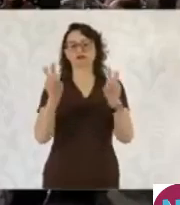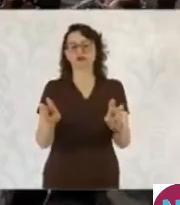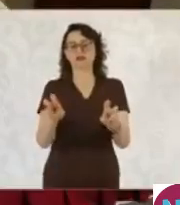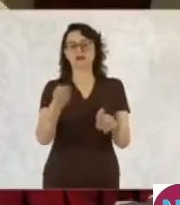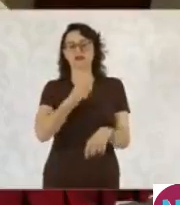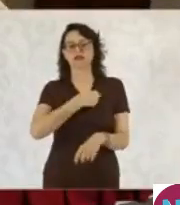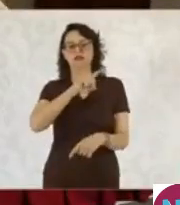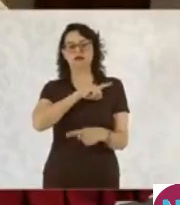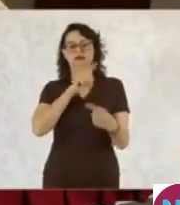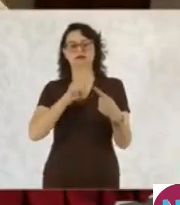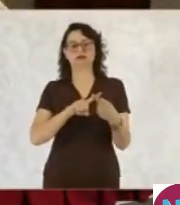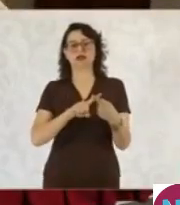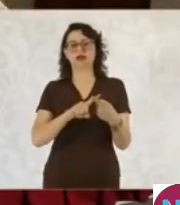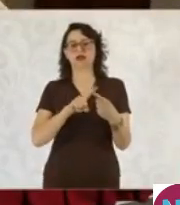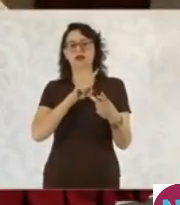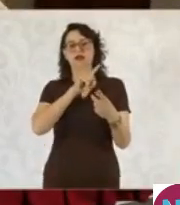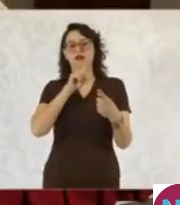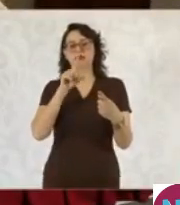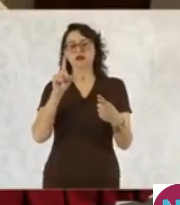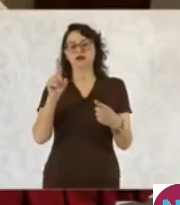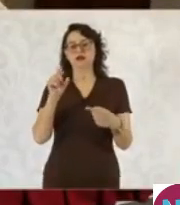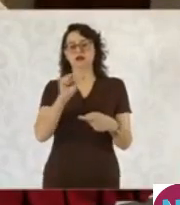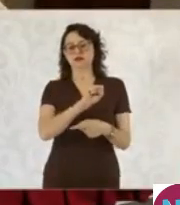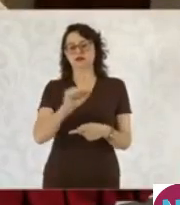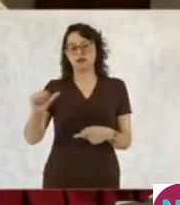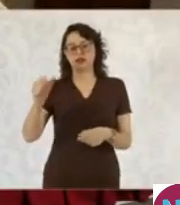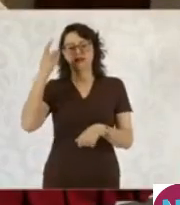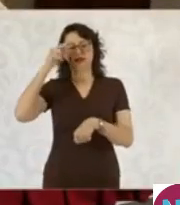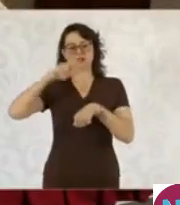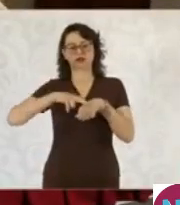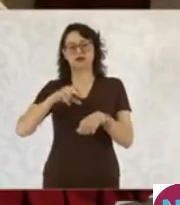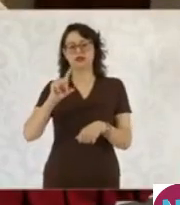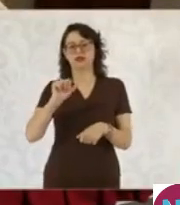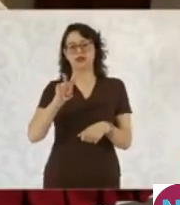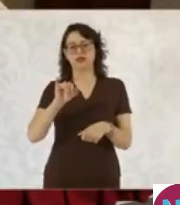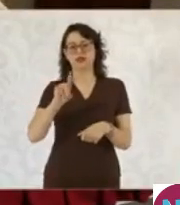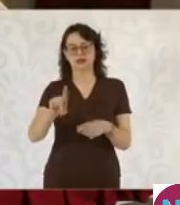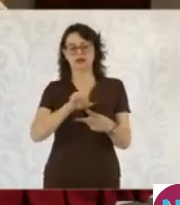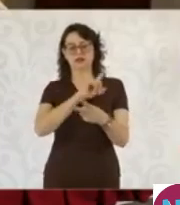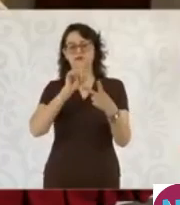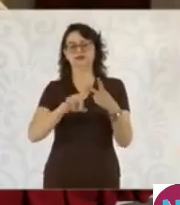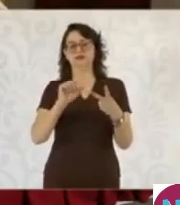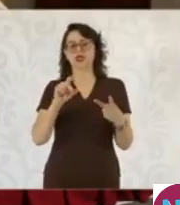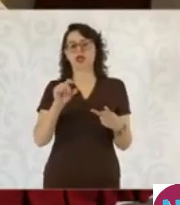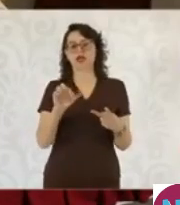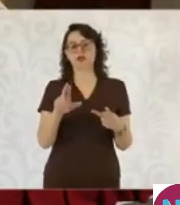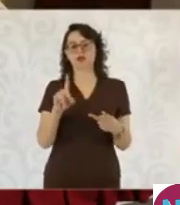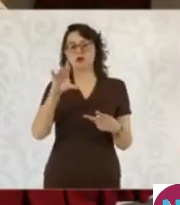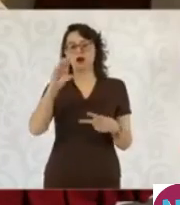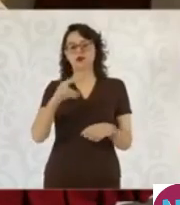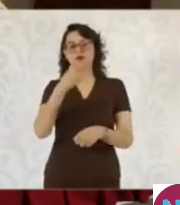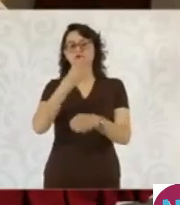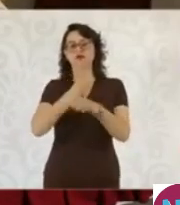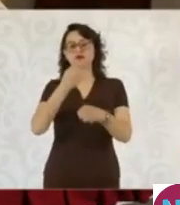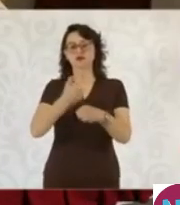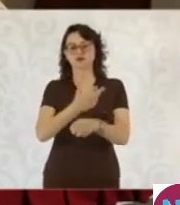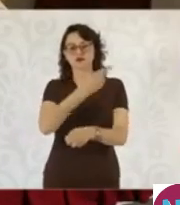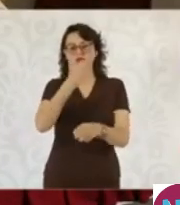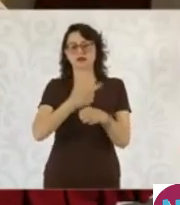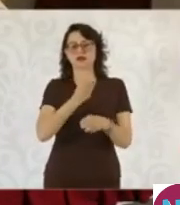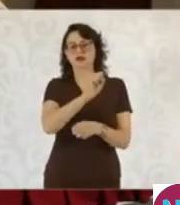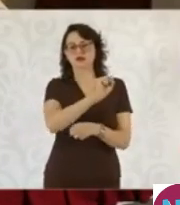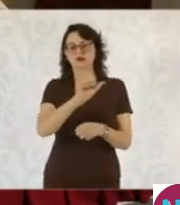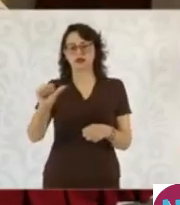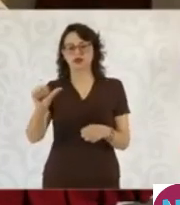doctor David Kersenovich, secretario de Salud, Eduardo Clark, subsecretario de Integración y Desarrollo del Sector